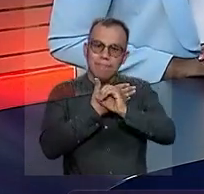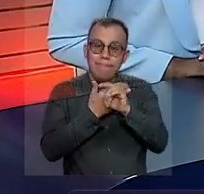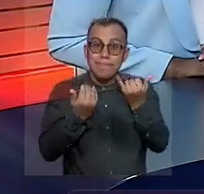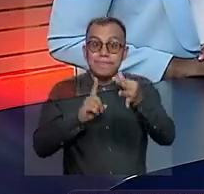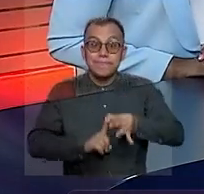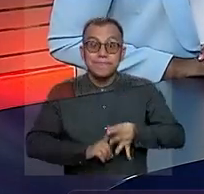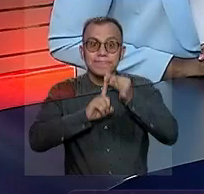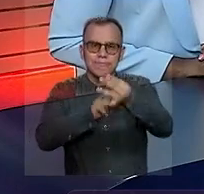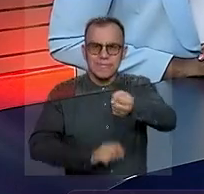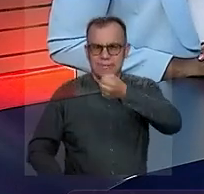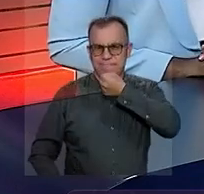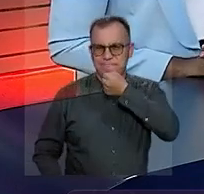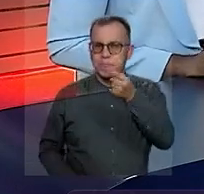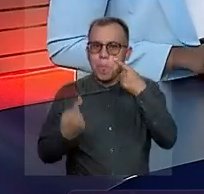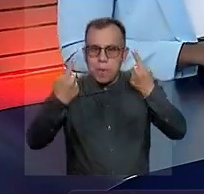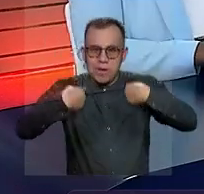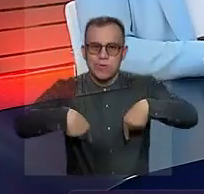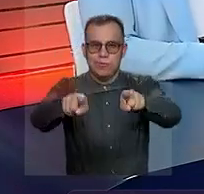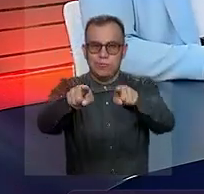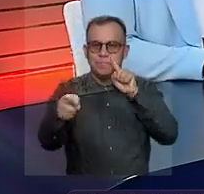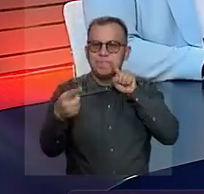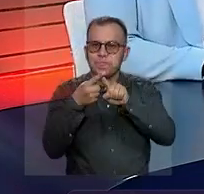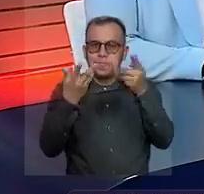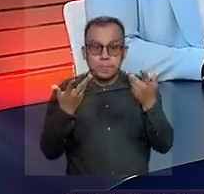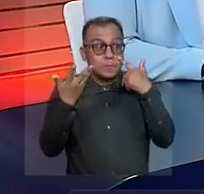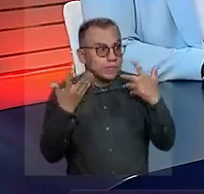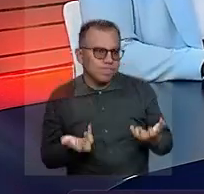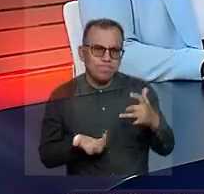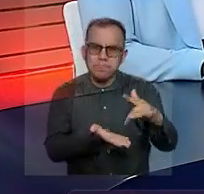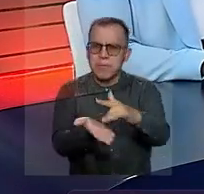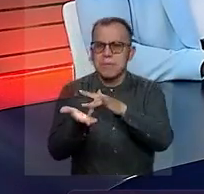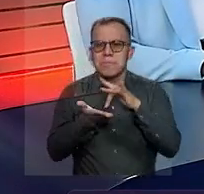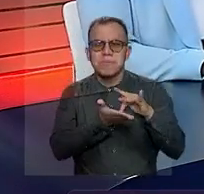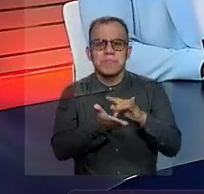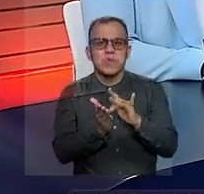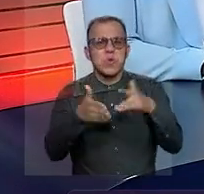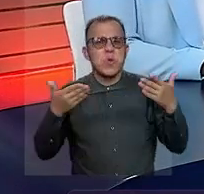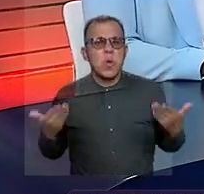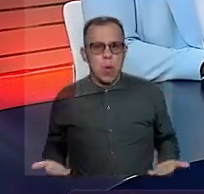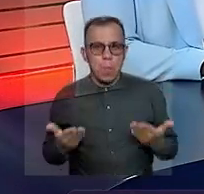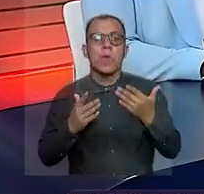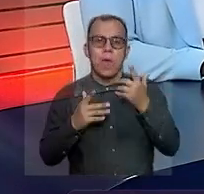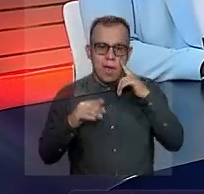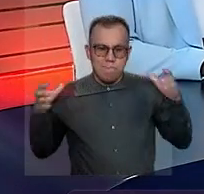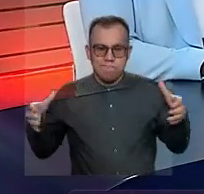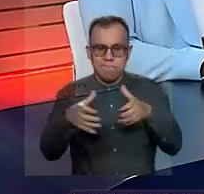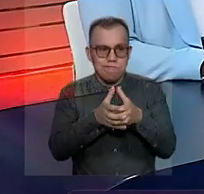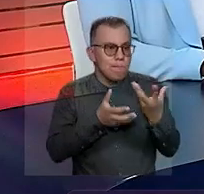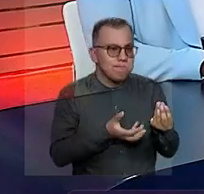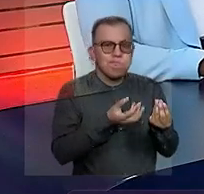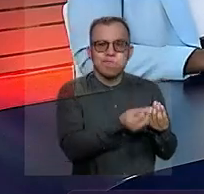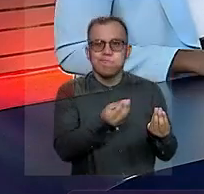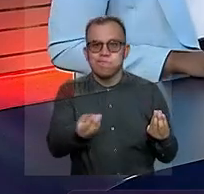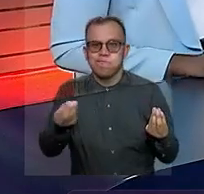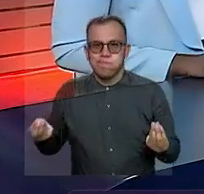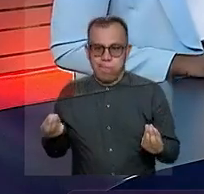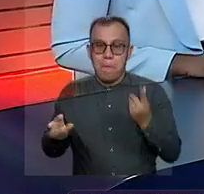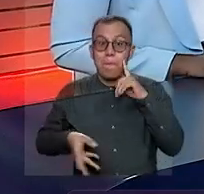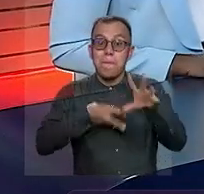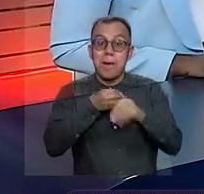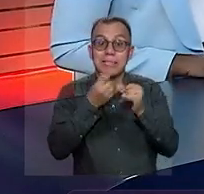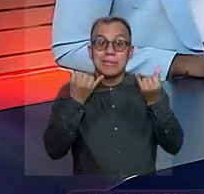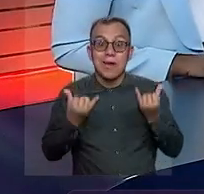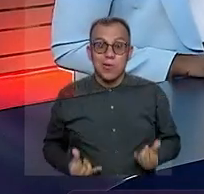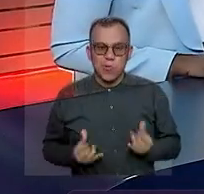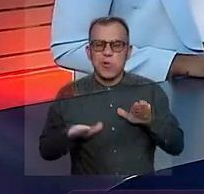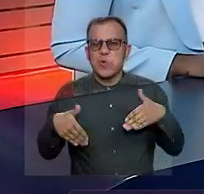especial periodístico es de ustedes. Queremos que participen como ciudadanos, también que los gremios estén presentes y también las personas que en este